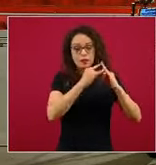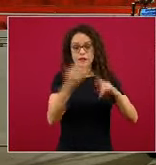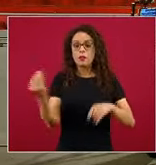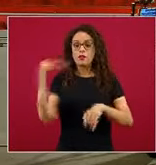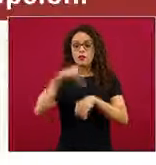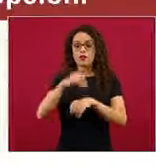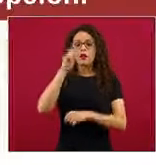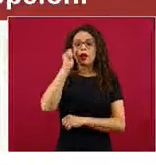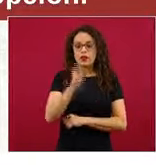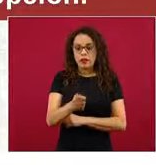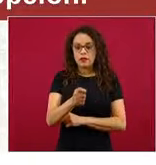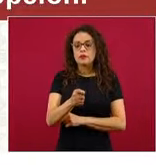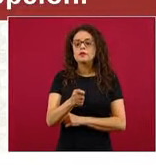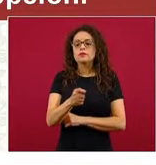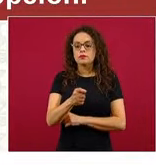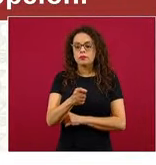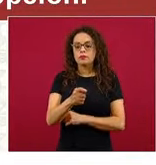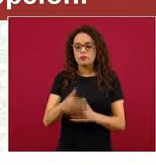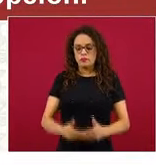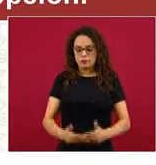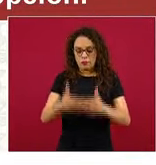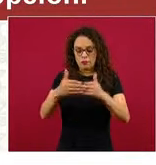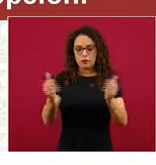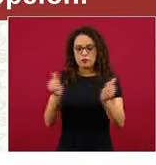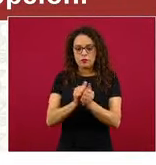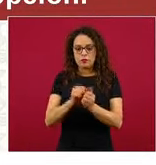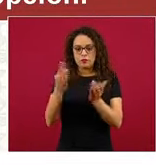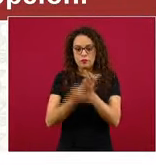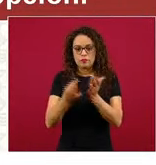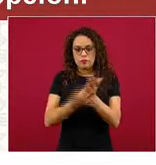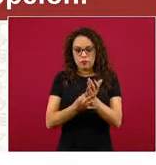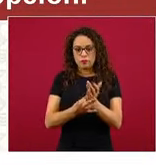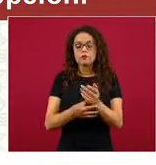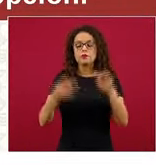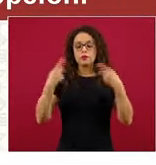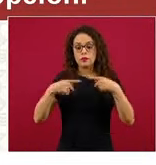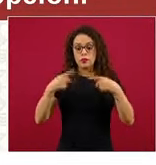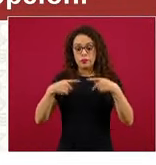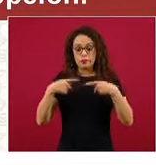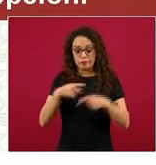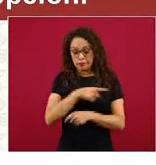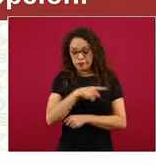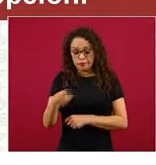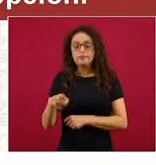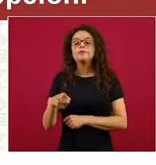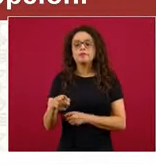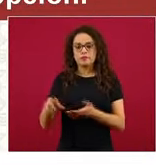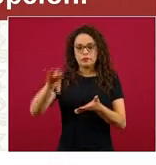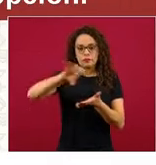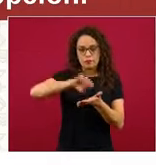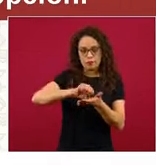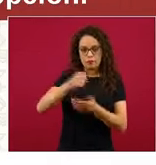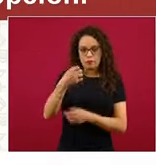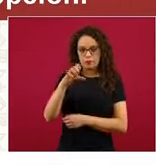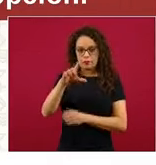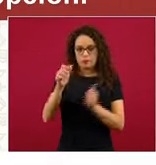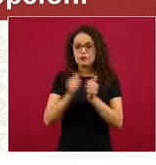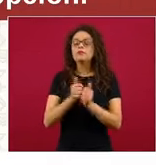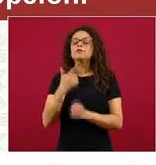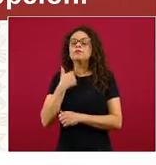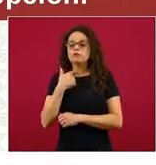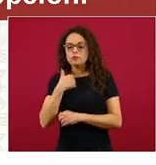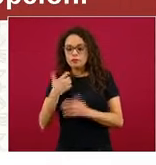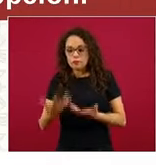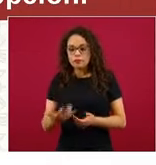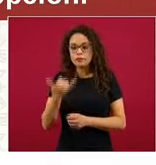vallas metálicas y tenemos a personal de la demarcación tomando la temperatura, poniendo gel antibacterial y estamos siempre